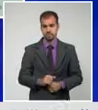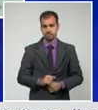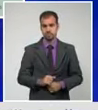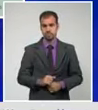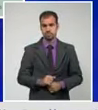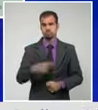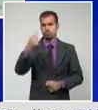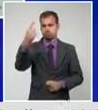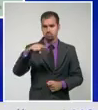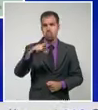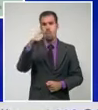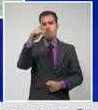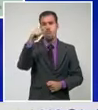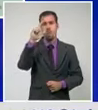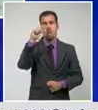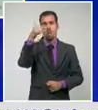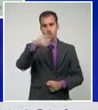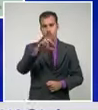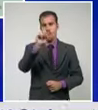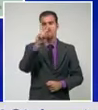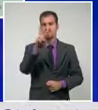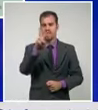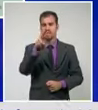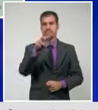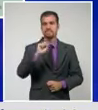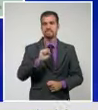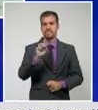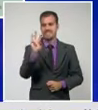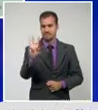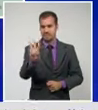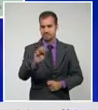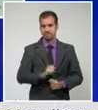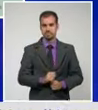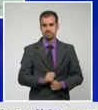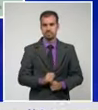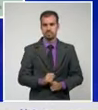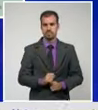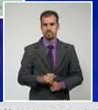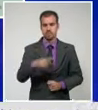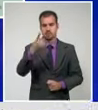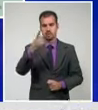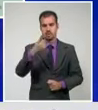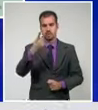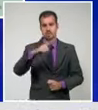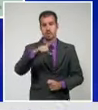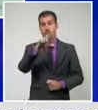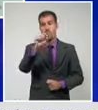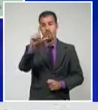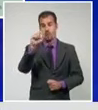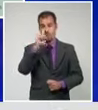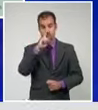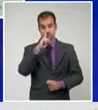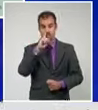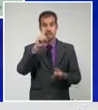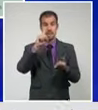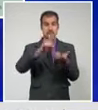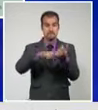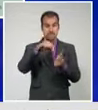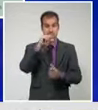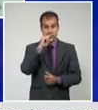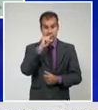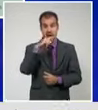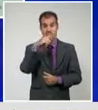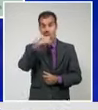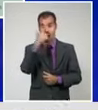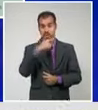Jovellanos con 6, Jagüey Grande, Jovellanos con 3, Colón, Pedro Betancur y Los Arabos con 2